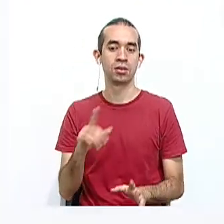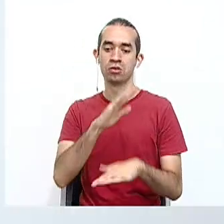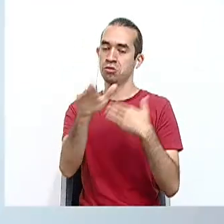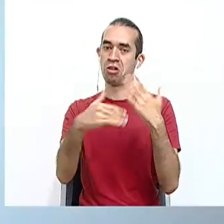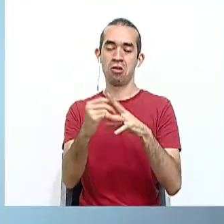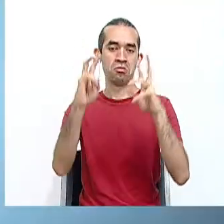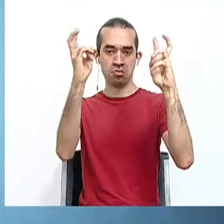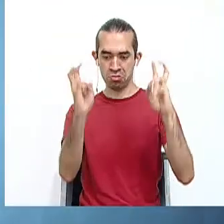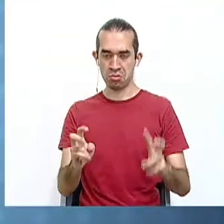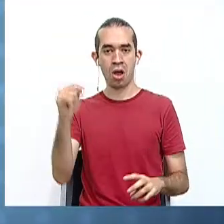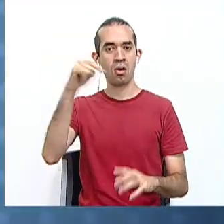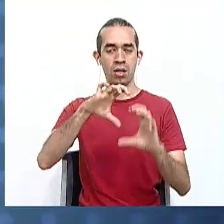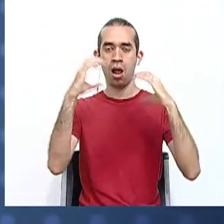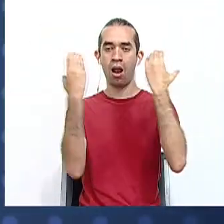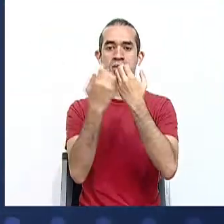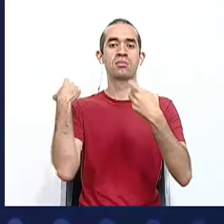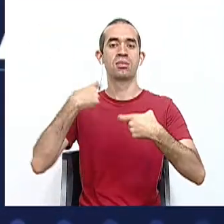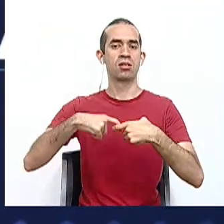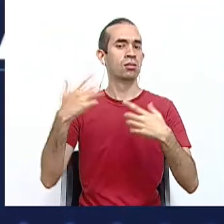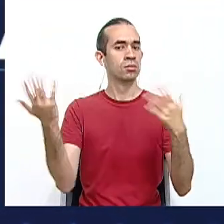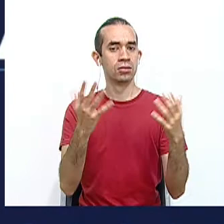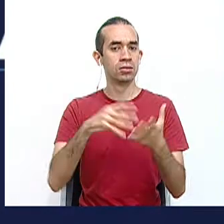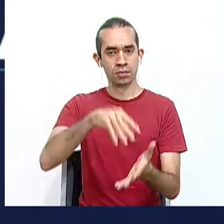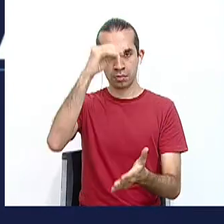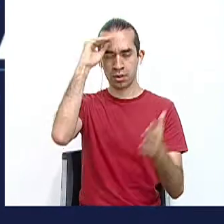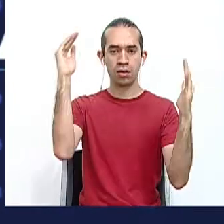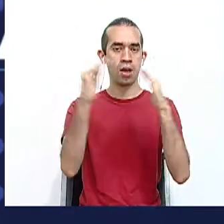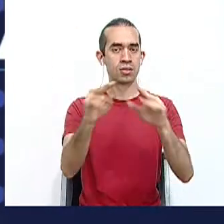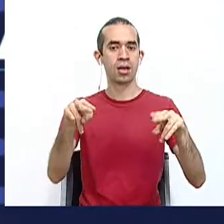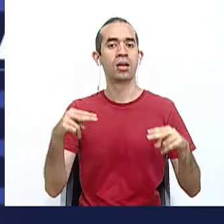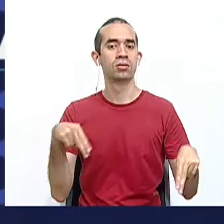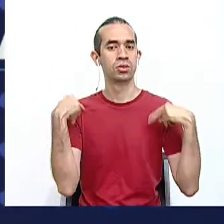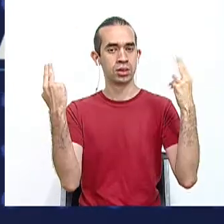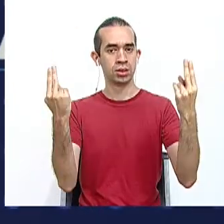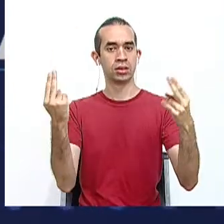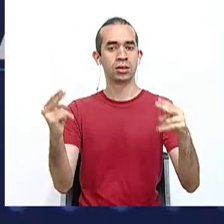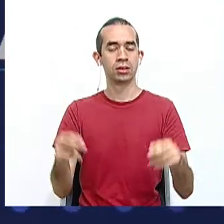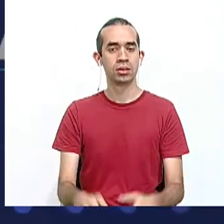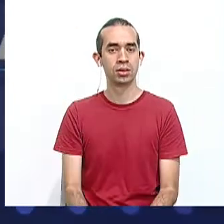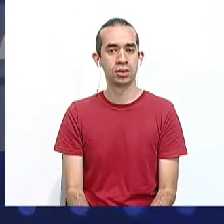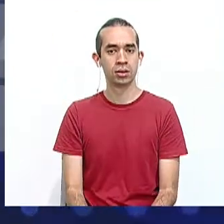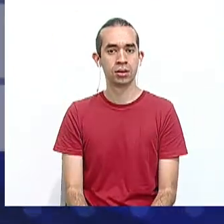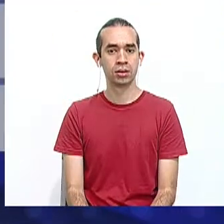en la clase de español en Aprendo en Casa Noticias.